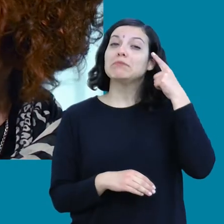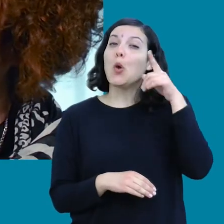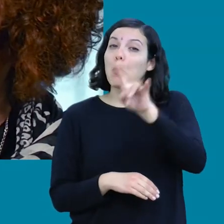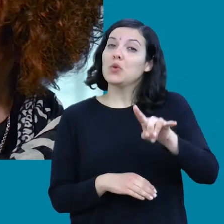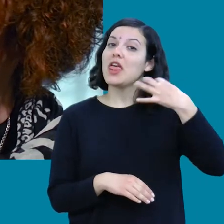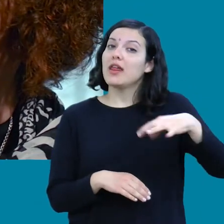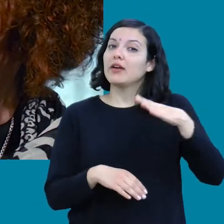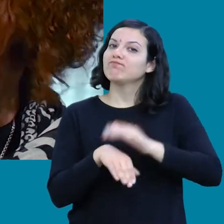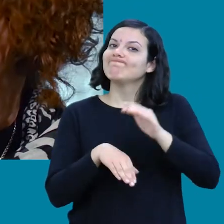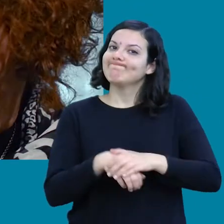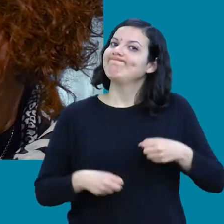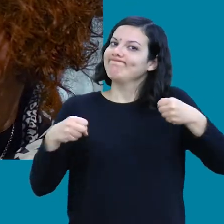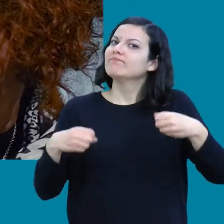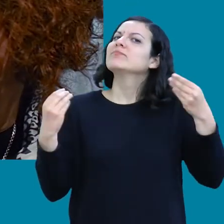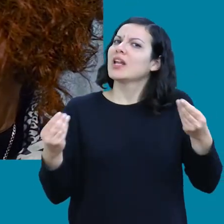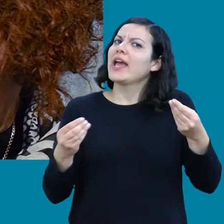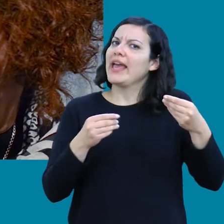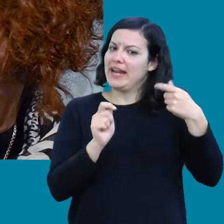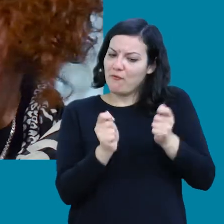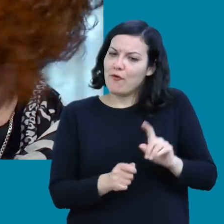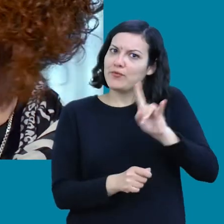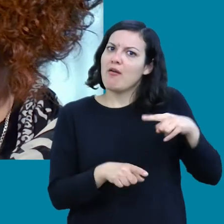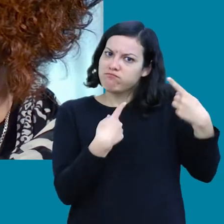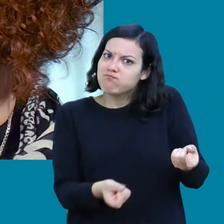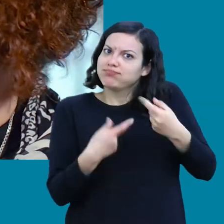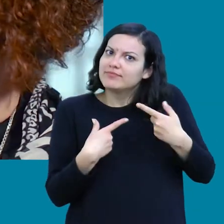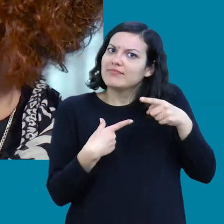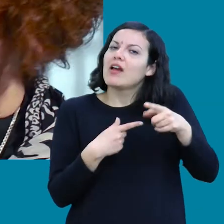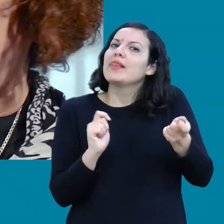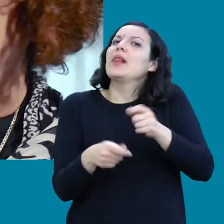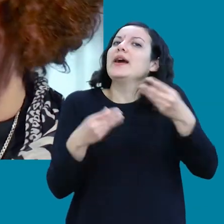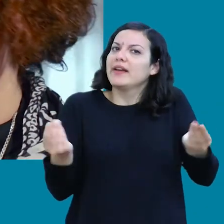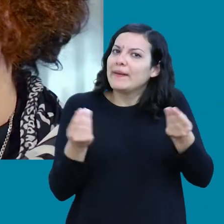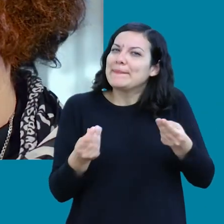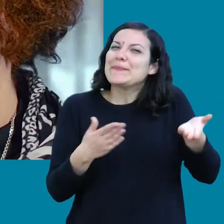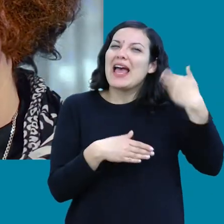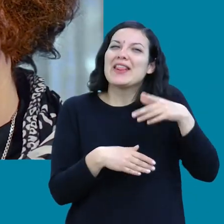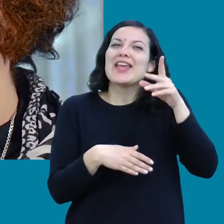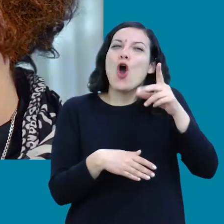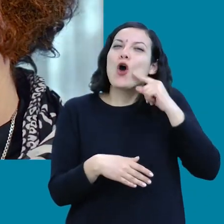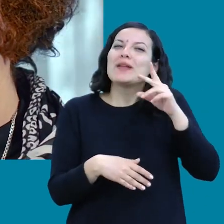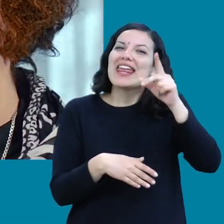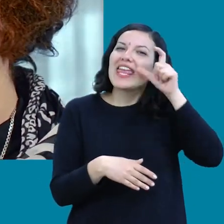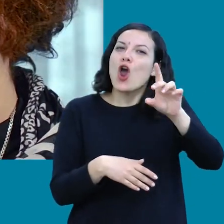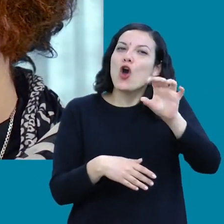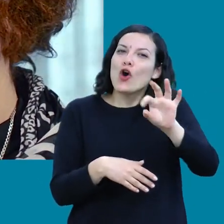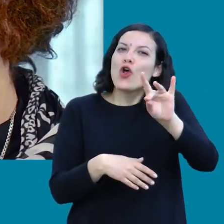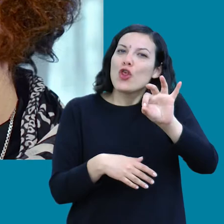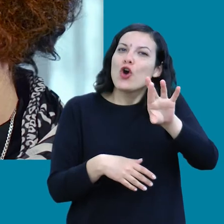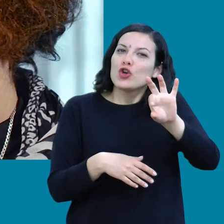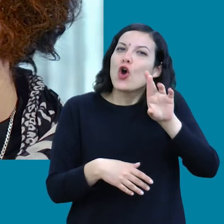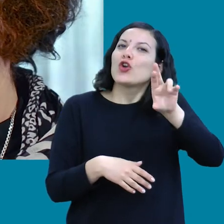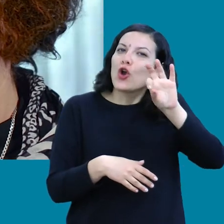me parece que la universidad tiene que asumir como parte del legado de la reforma transformado es eso que decía Roca, Deodoro